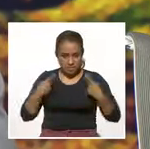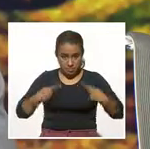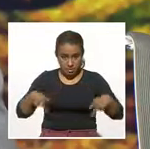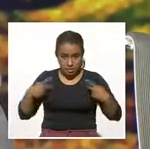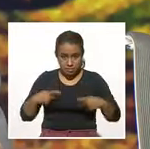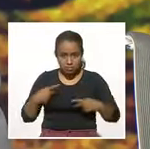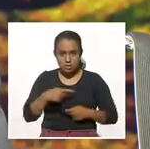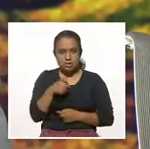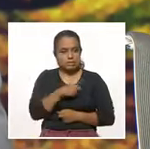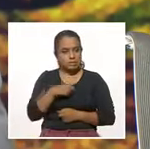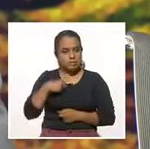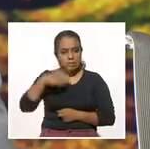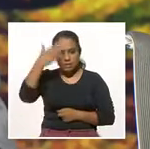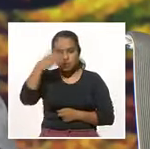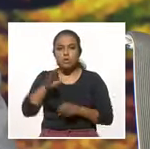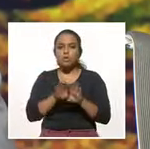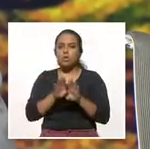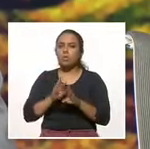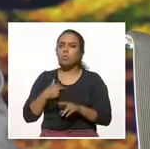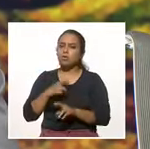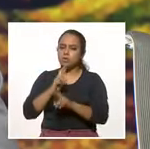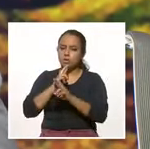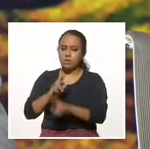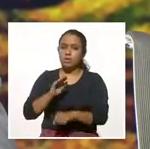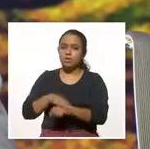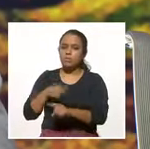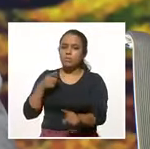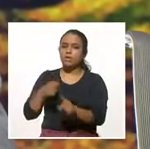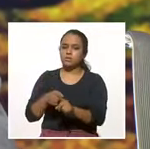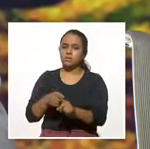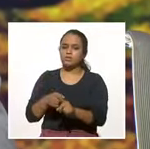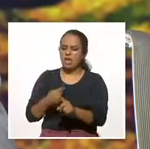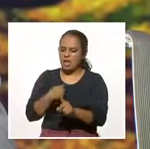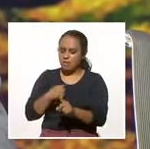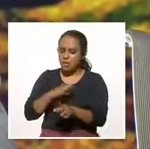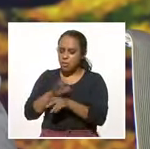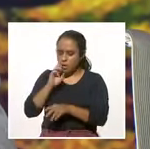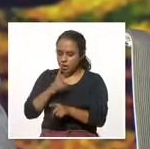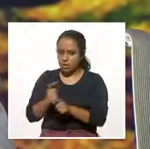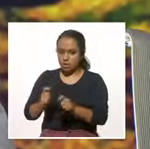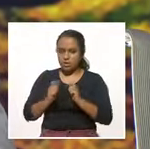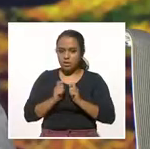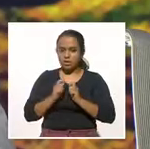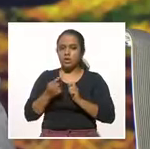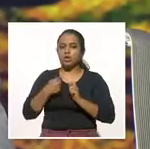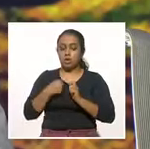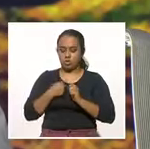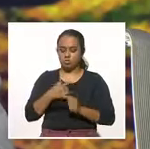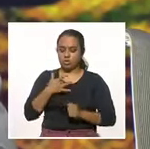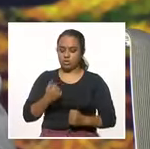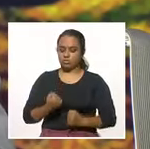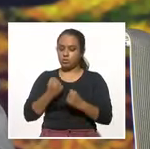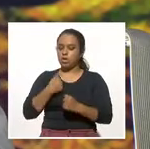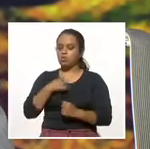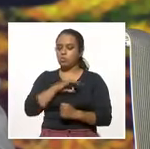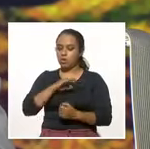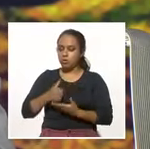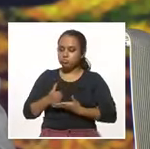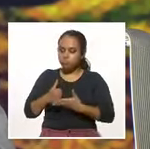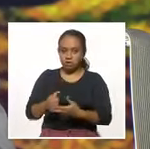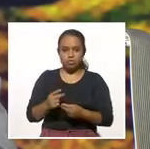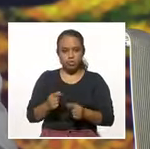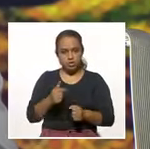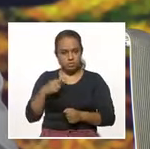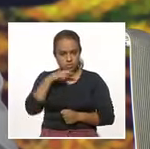personas sepamos cómo responder y particularmente qué me toca a mí, y eso me empodera, me da agencia y me permite responder mejor.